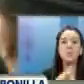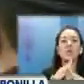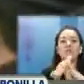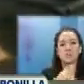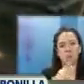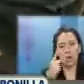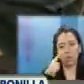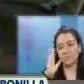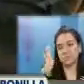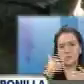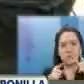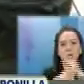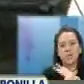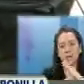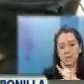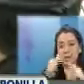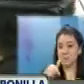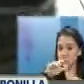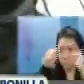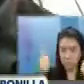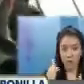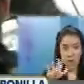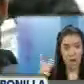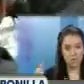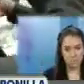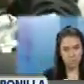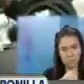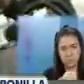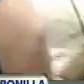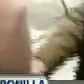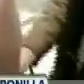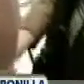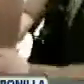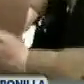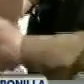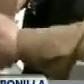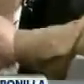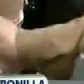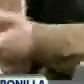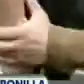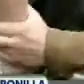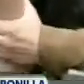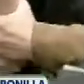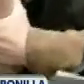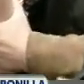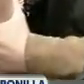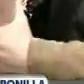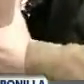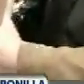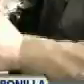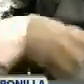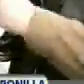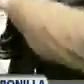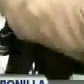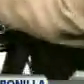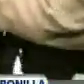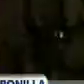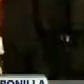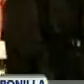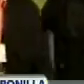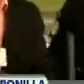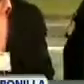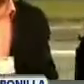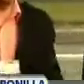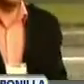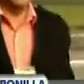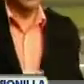había información de que había estado también ya un par de veces en Belice. Inclusive estuvimos a identificar una IP a Panamá por